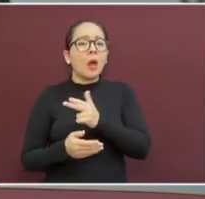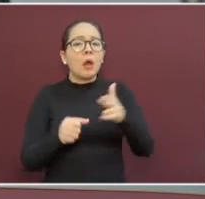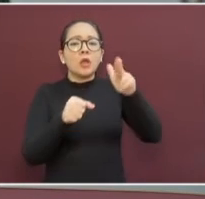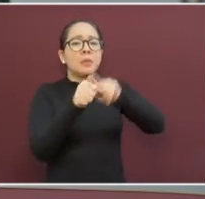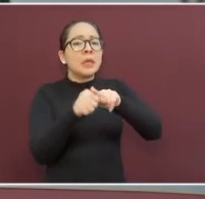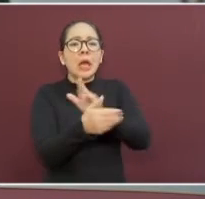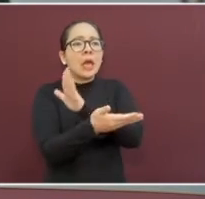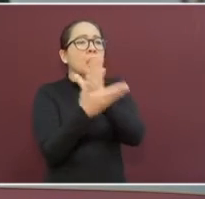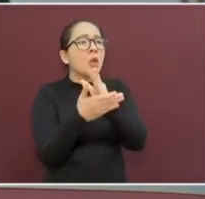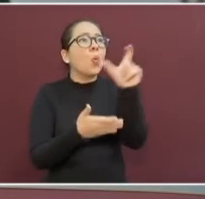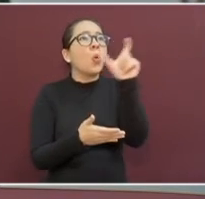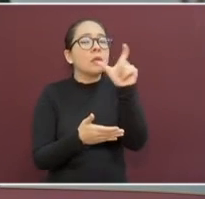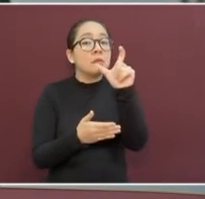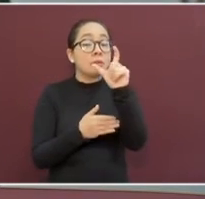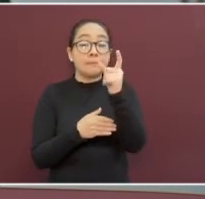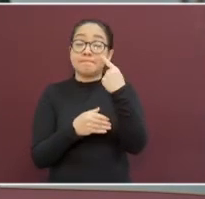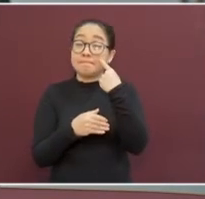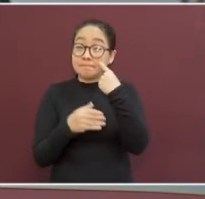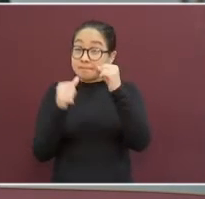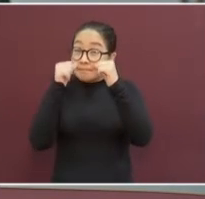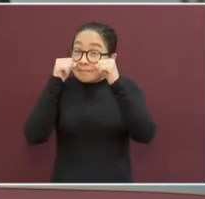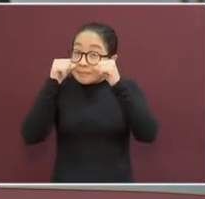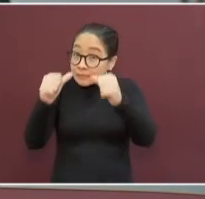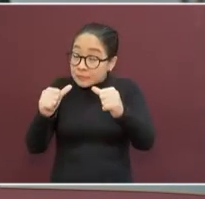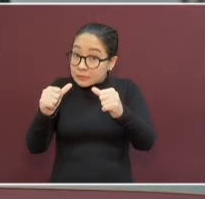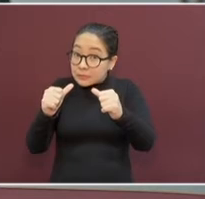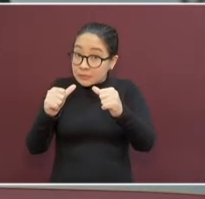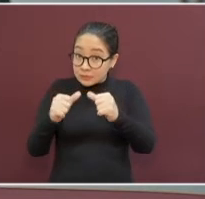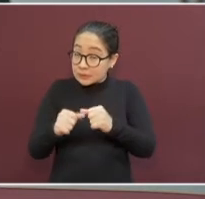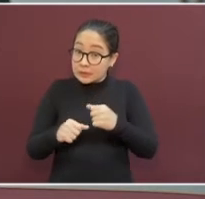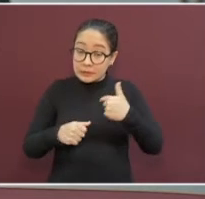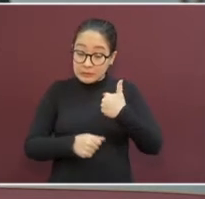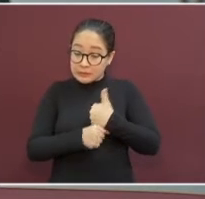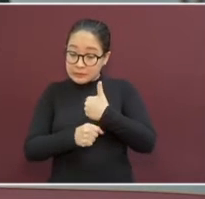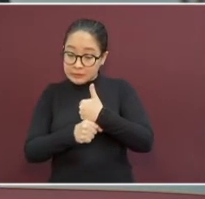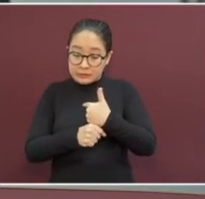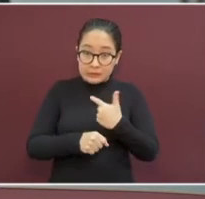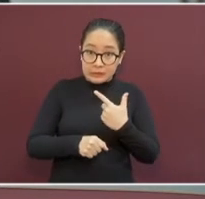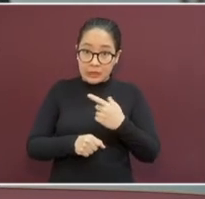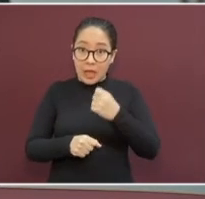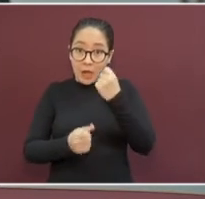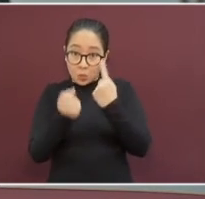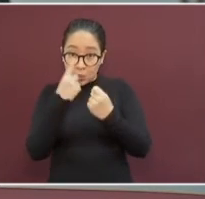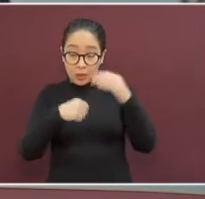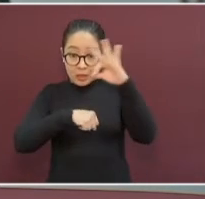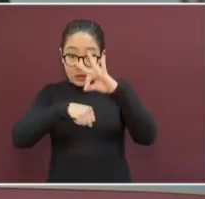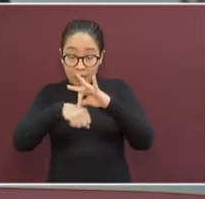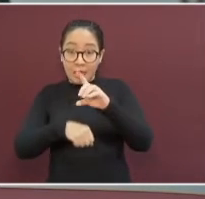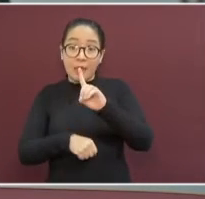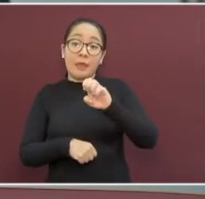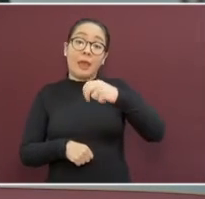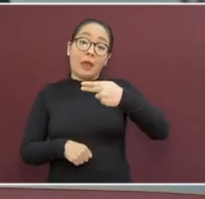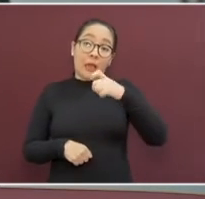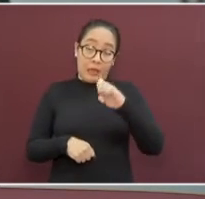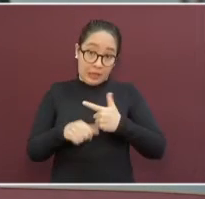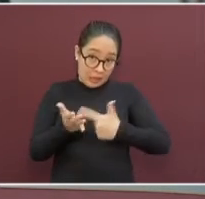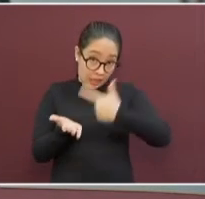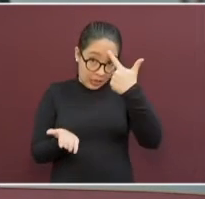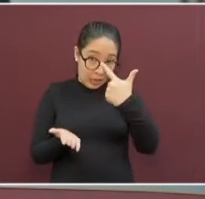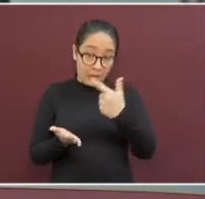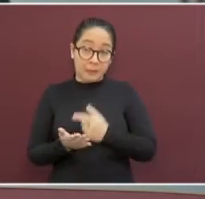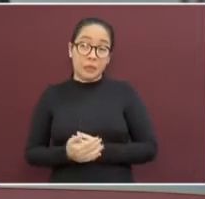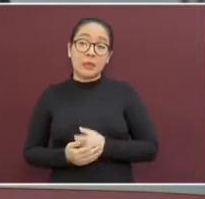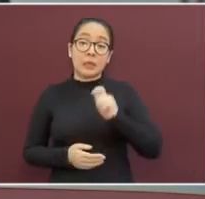servicio médico aquí hay que estar atentos a los signos de advertencia de dengue grave que generalmente comienzan entre